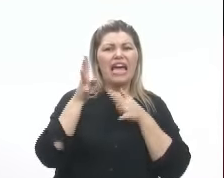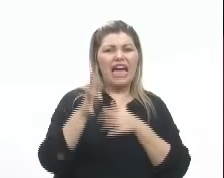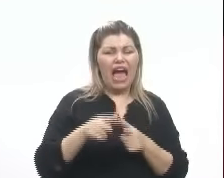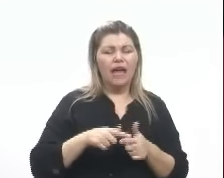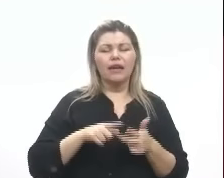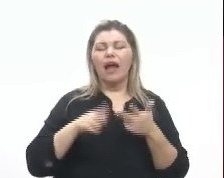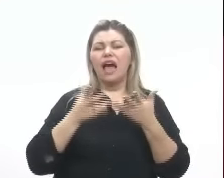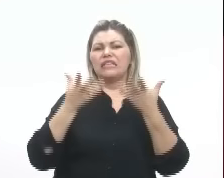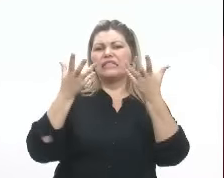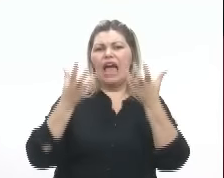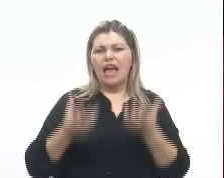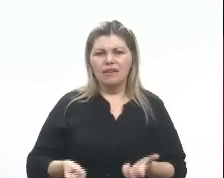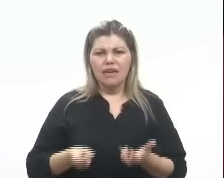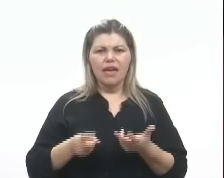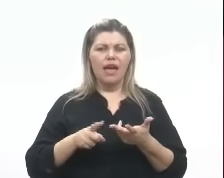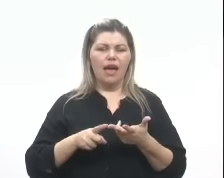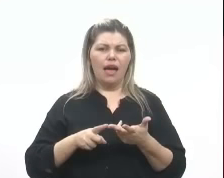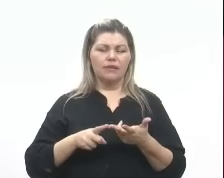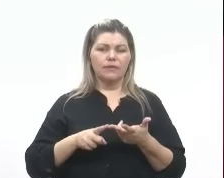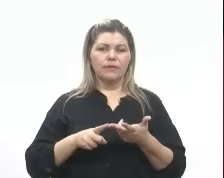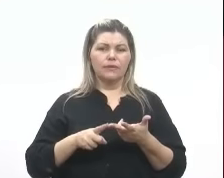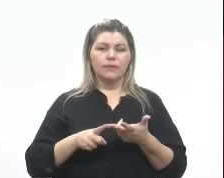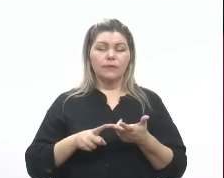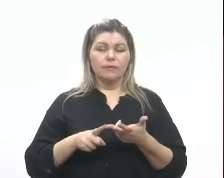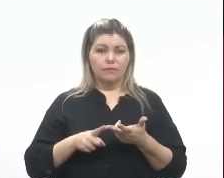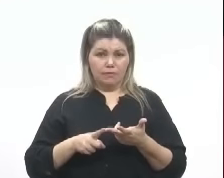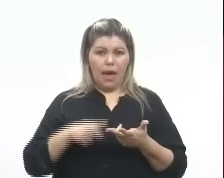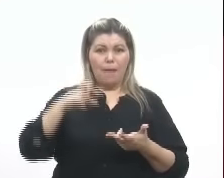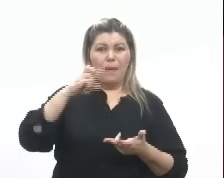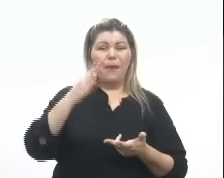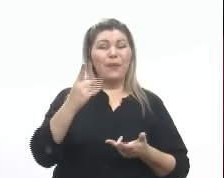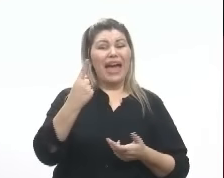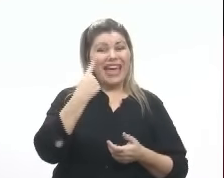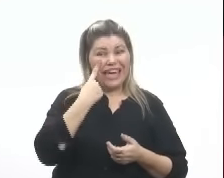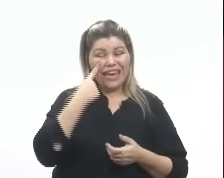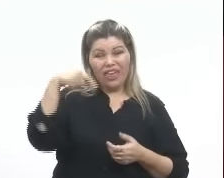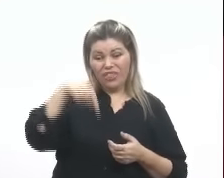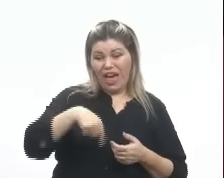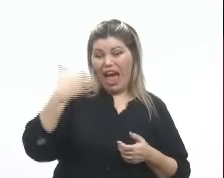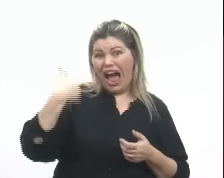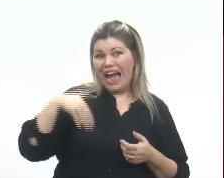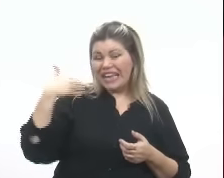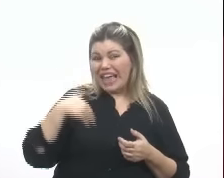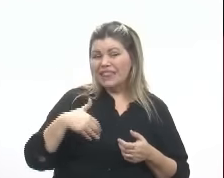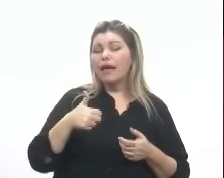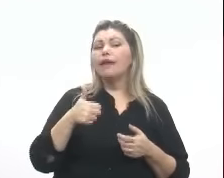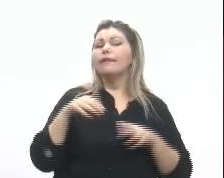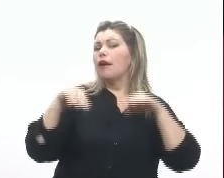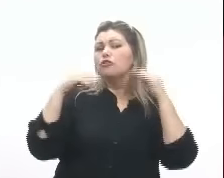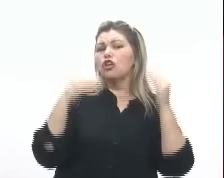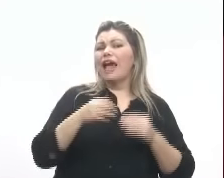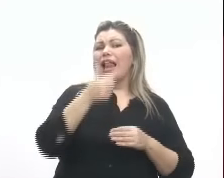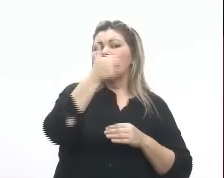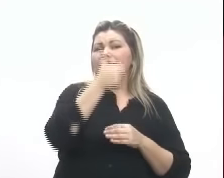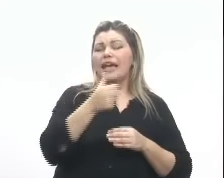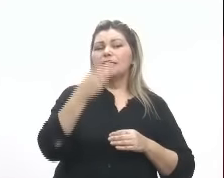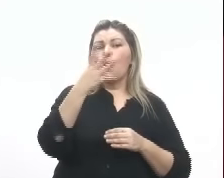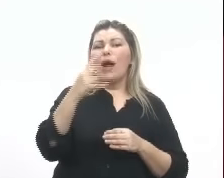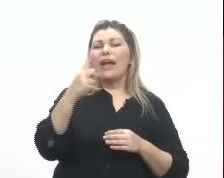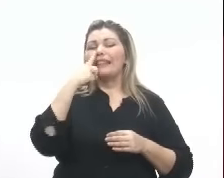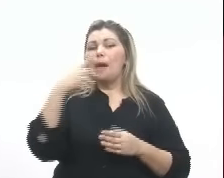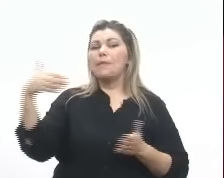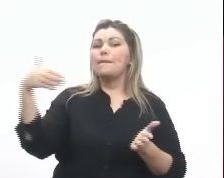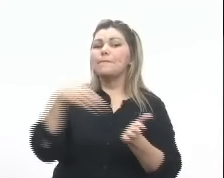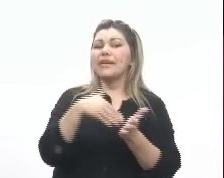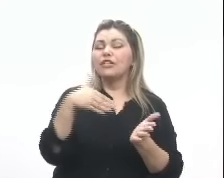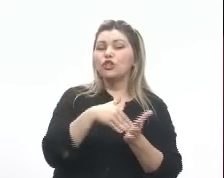con sequía, ¿verdad? El PBI de la República Argentina quedó en 640 mil millones. Ahora ya el